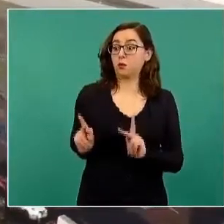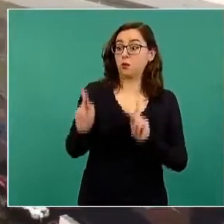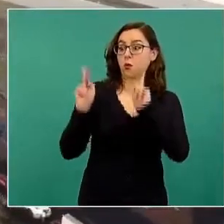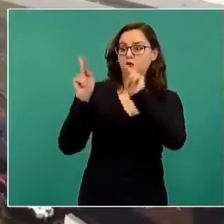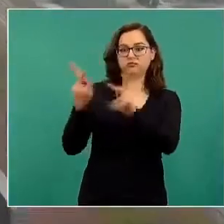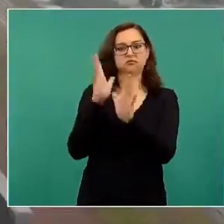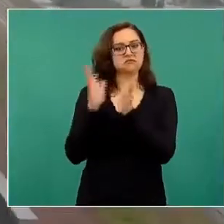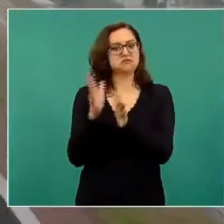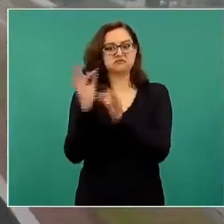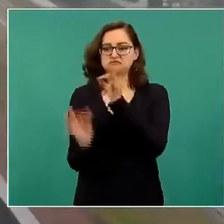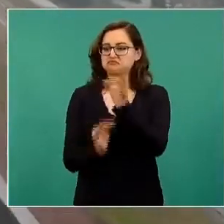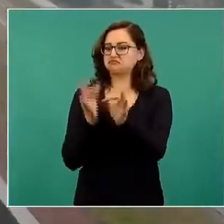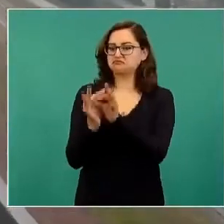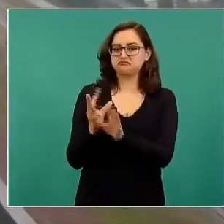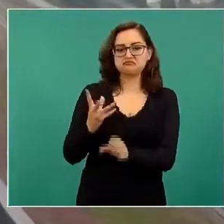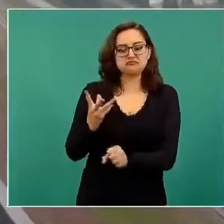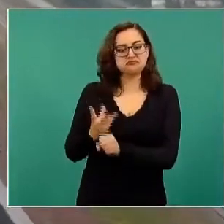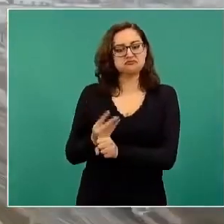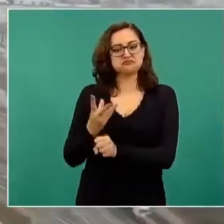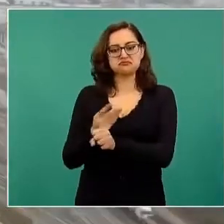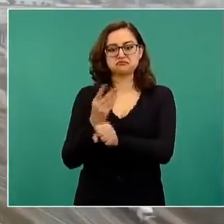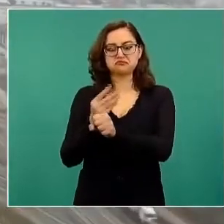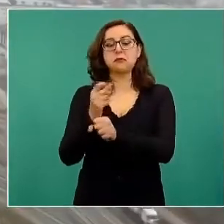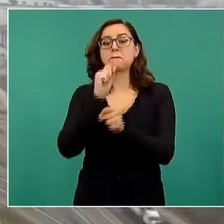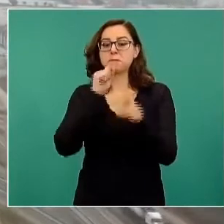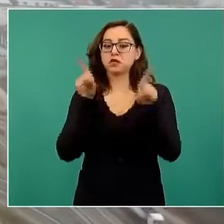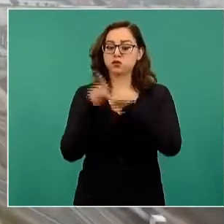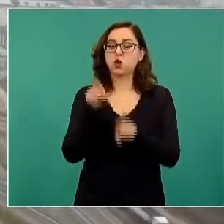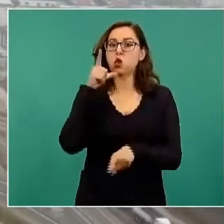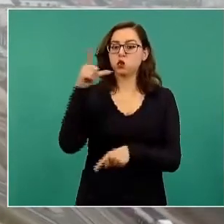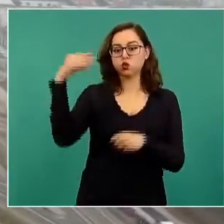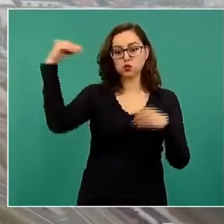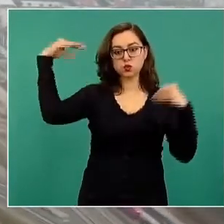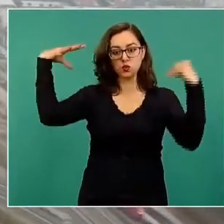interconexión vial, así como la colocación de luminarias viales.